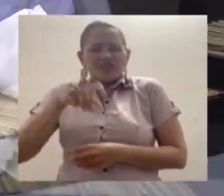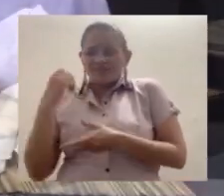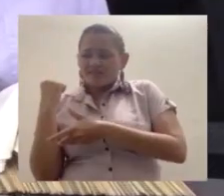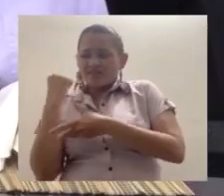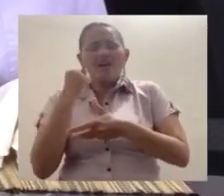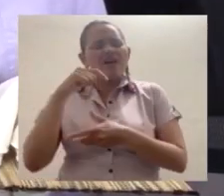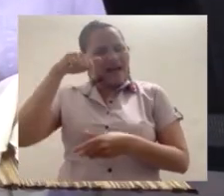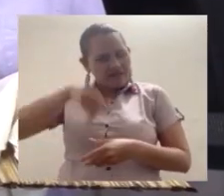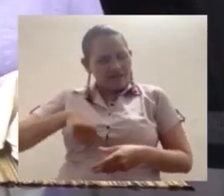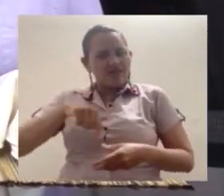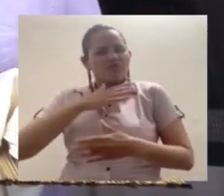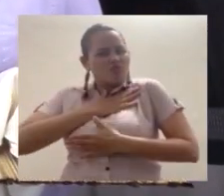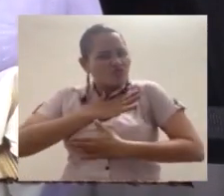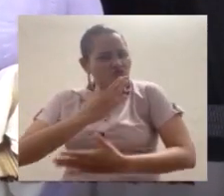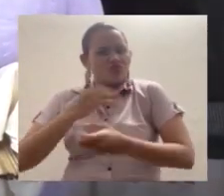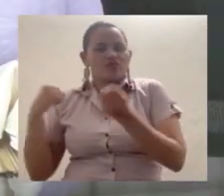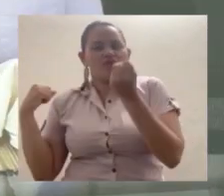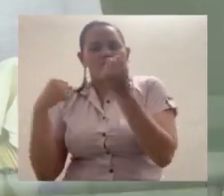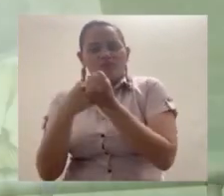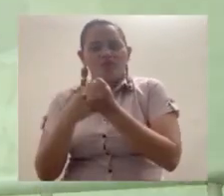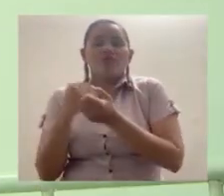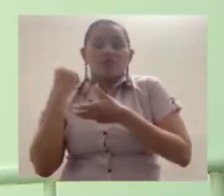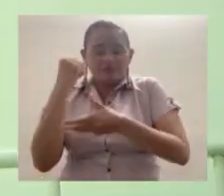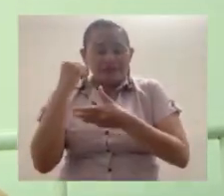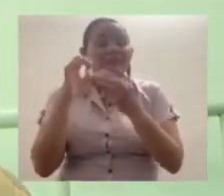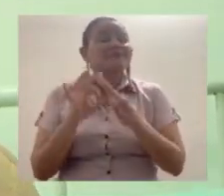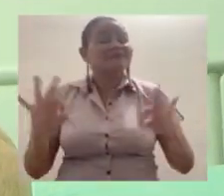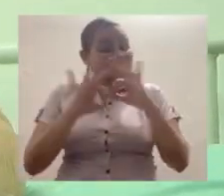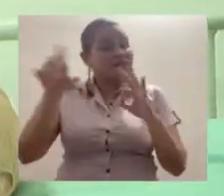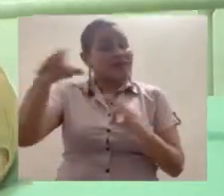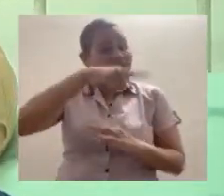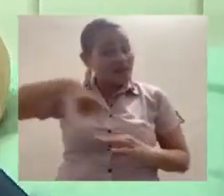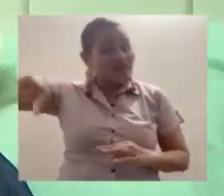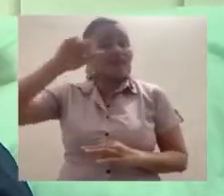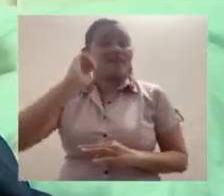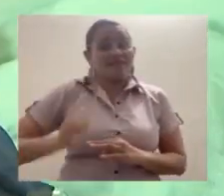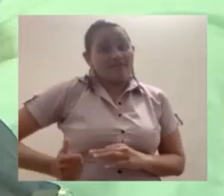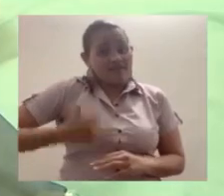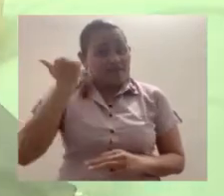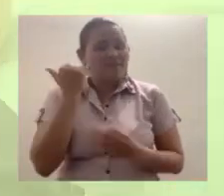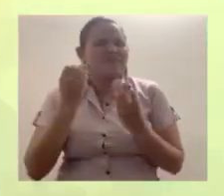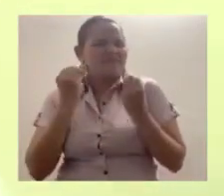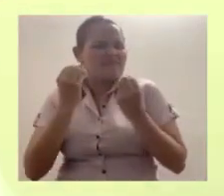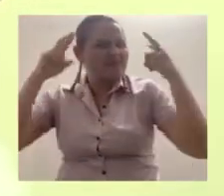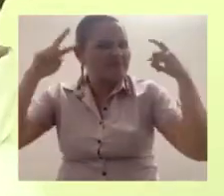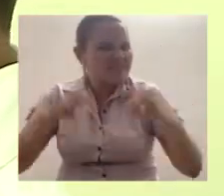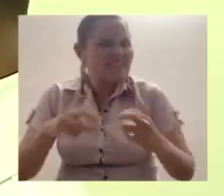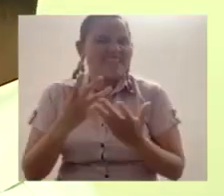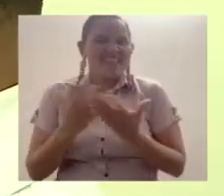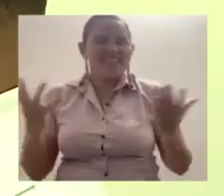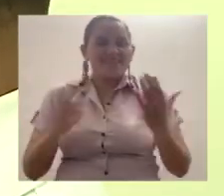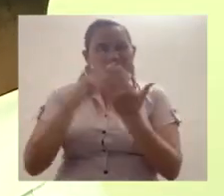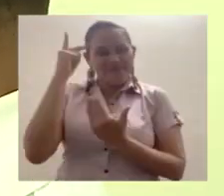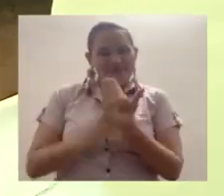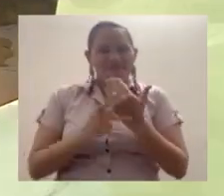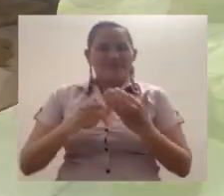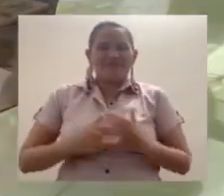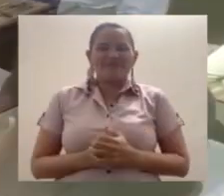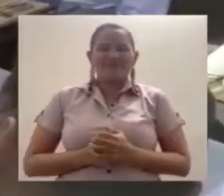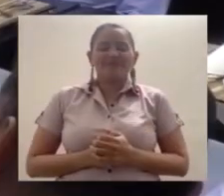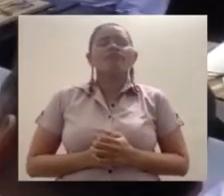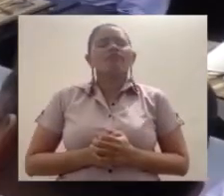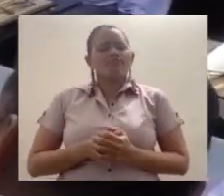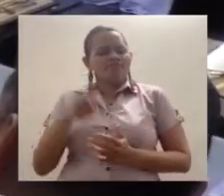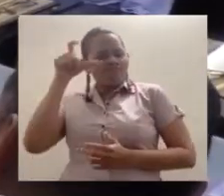los recursos están disponibles, necesitamos es que ellos tengan ganas y que aprovechen ese gran talento que tienen por adquirir mejor y más conocimiento.